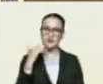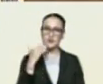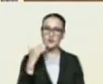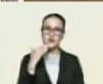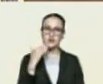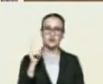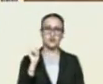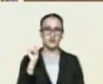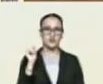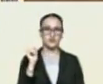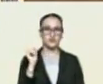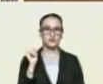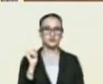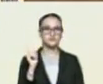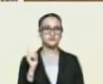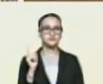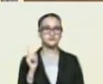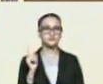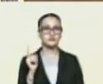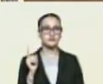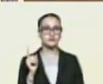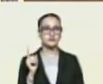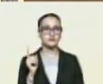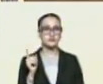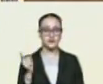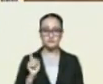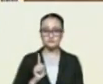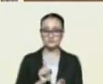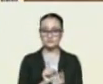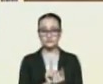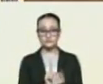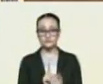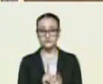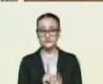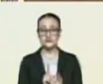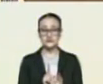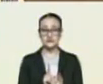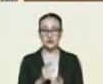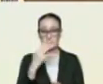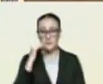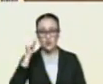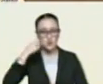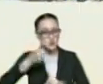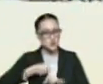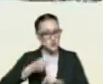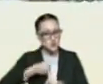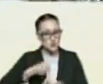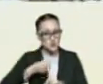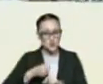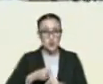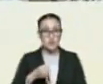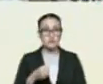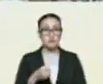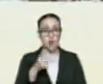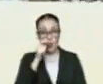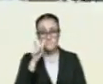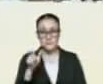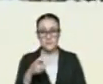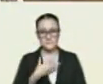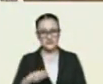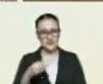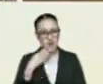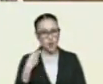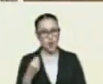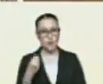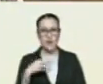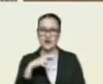siguen, bueno, el cuerpo a cuerpo que libró el presidente Maduro dirigiendo estas batallas, un joven revolucionario, un presidente